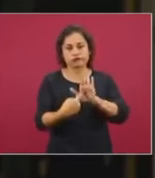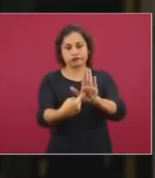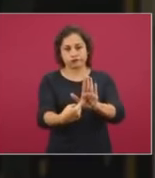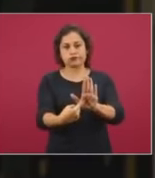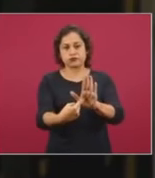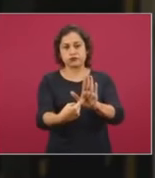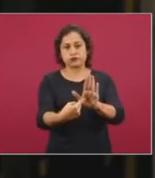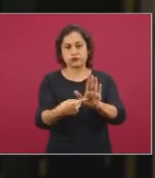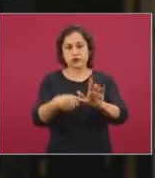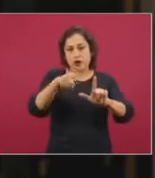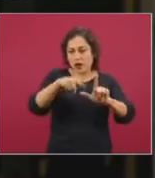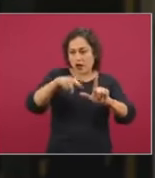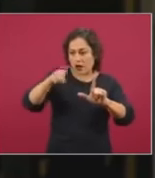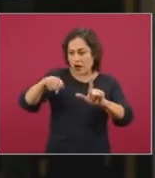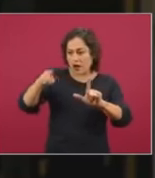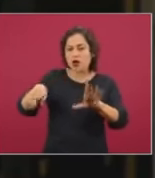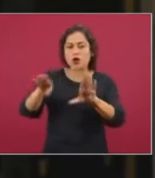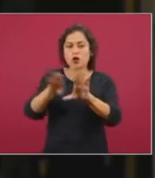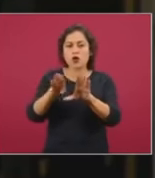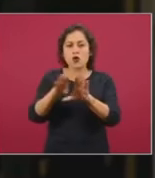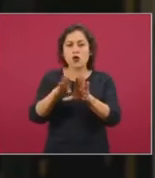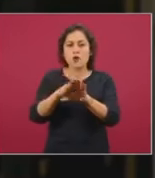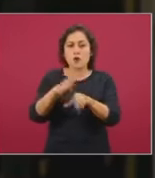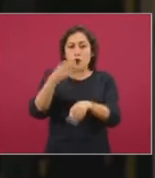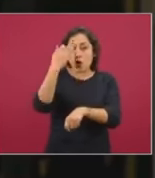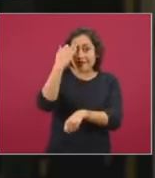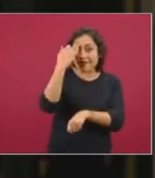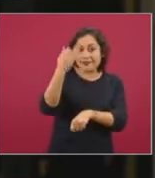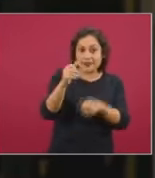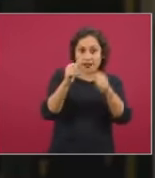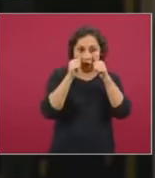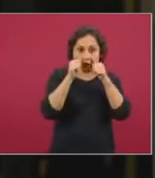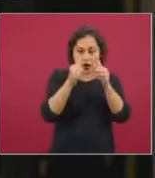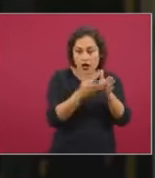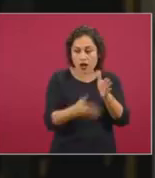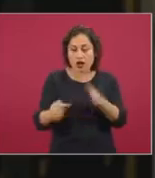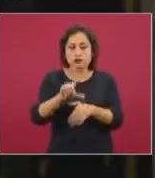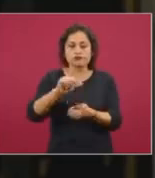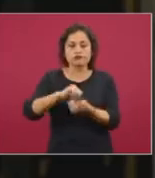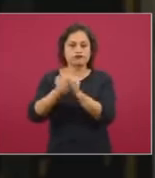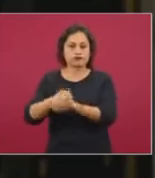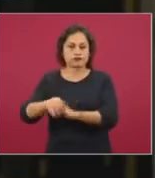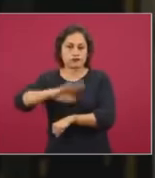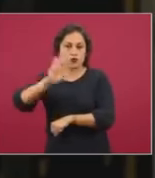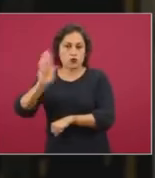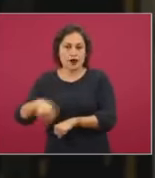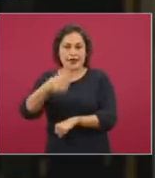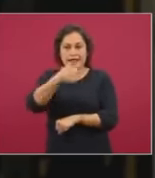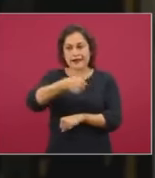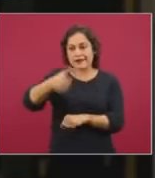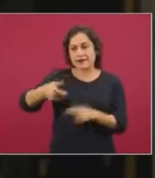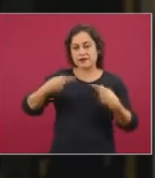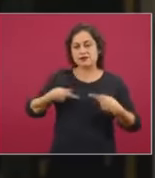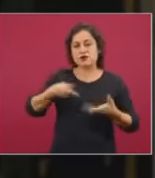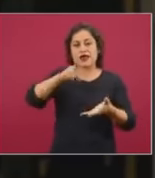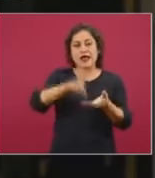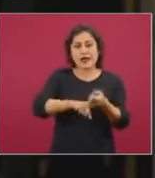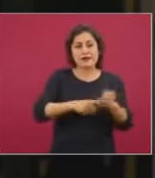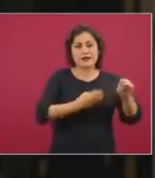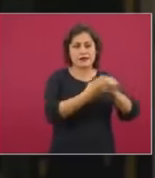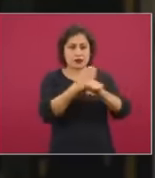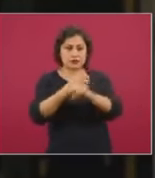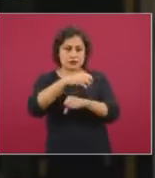del tiempo promedio de oportunidad de atención y letalidad en personas por entidad federativa. He tratado de